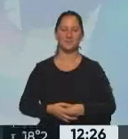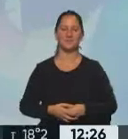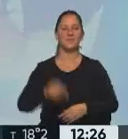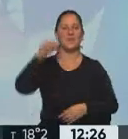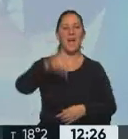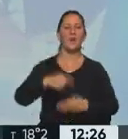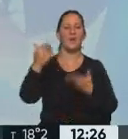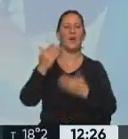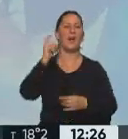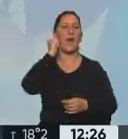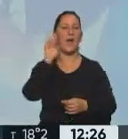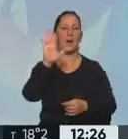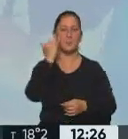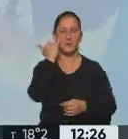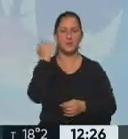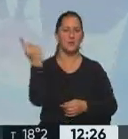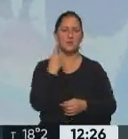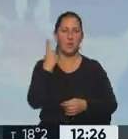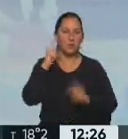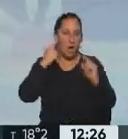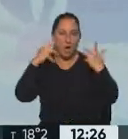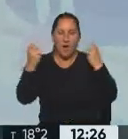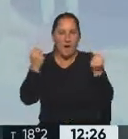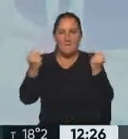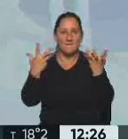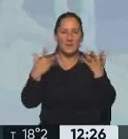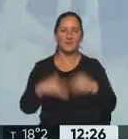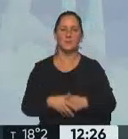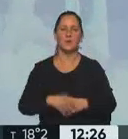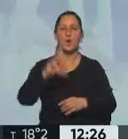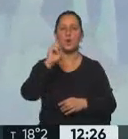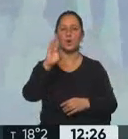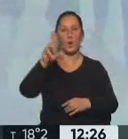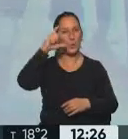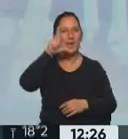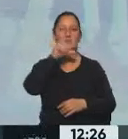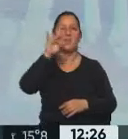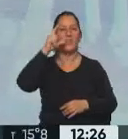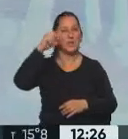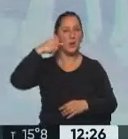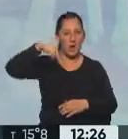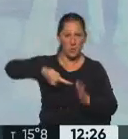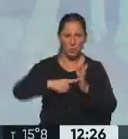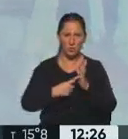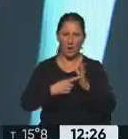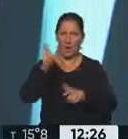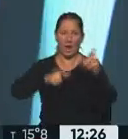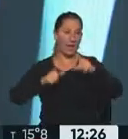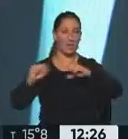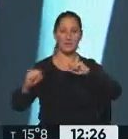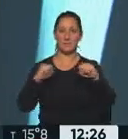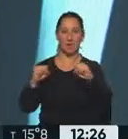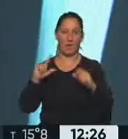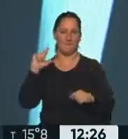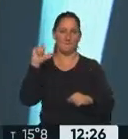Ya recibimos a Gaby Radice porque estamos todos como locos. Está Robert De Niro en Buenos Aires y es, en serio, una locura. Es una